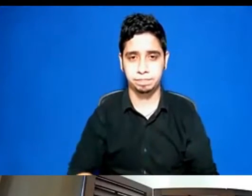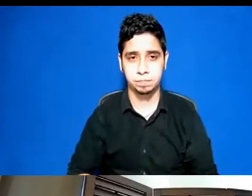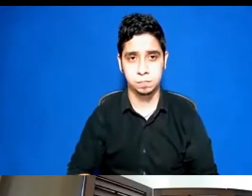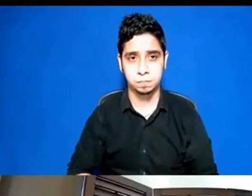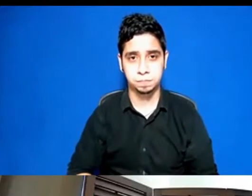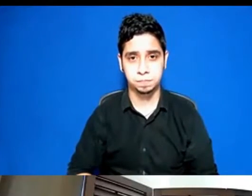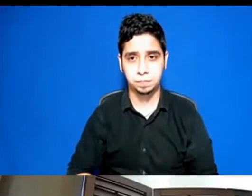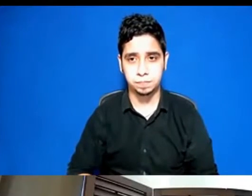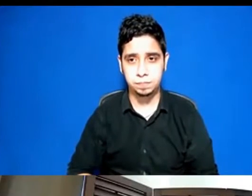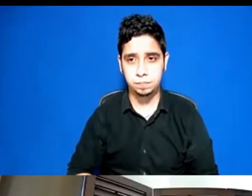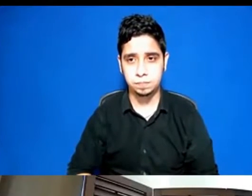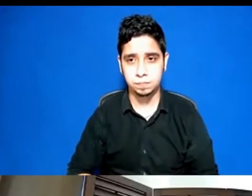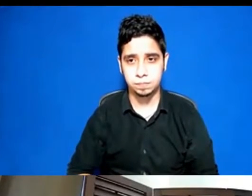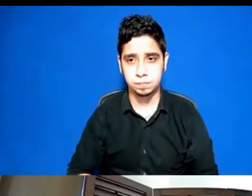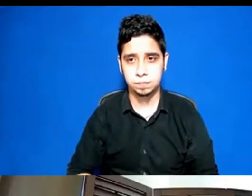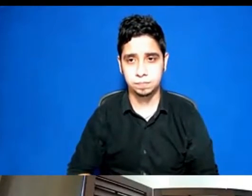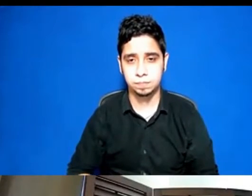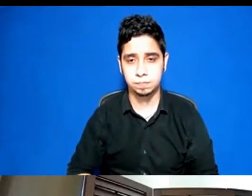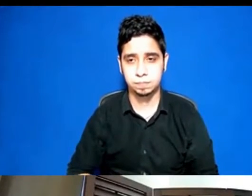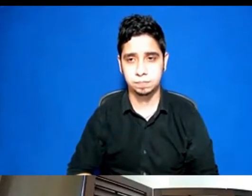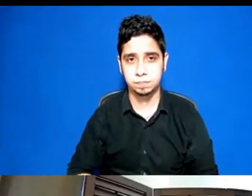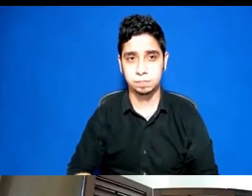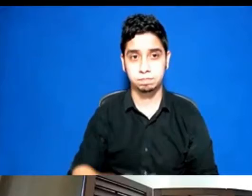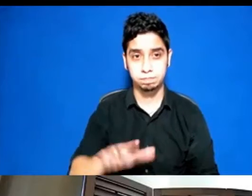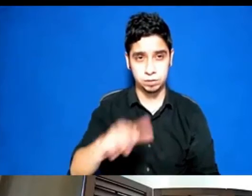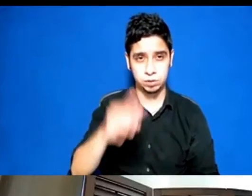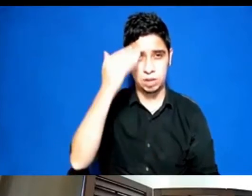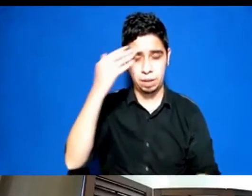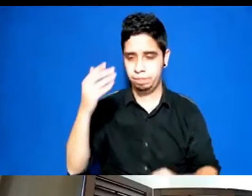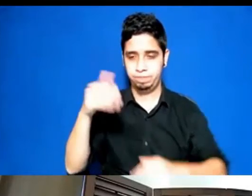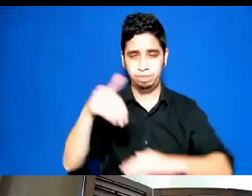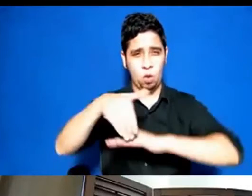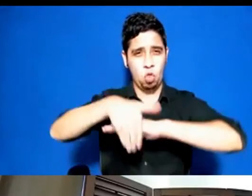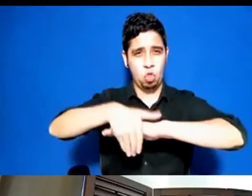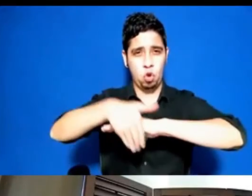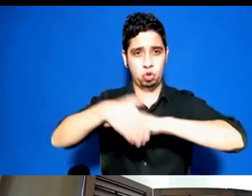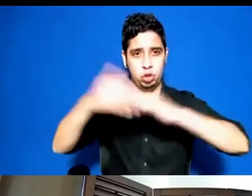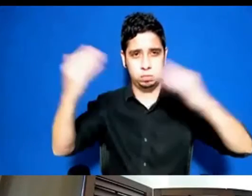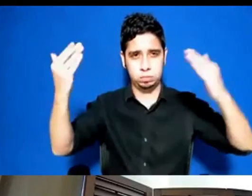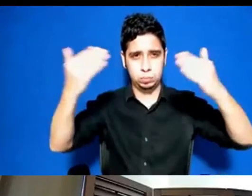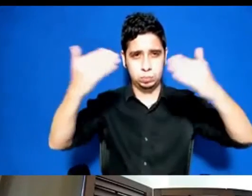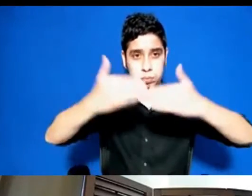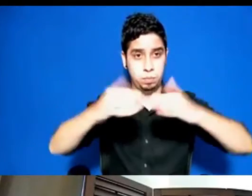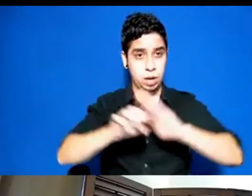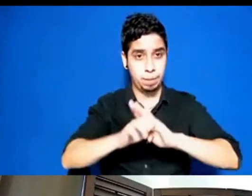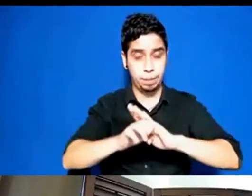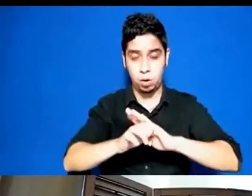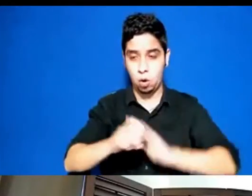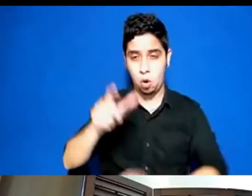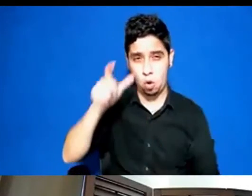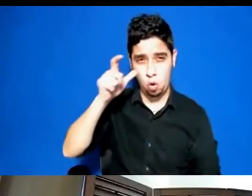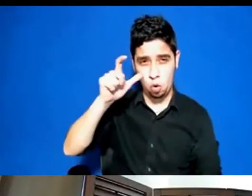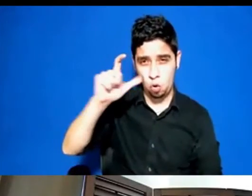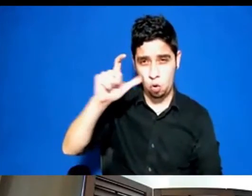por ahí para allá? En la noche, ajá, puede haber una luna nueva, estar